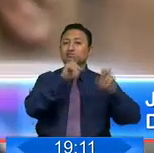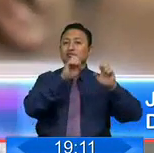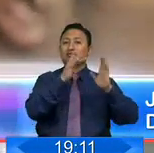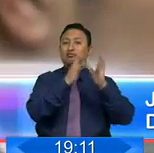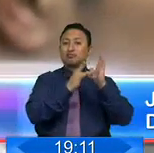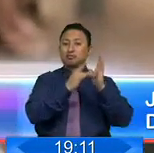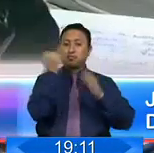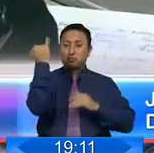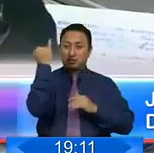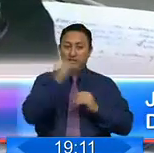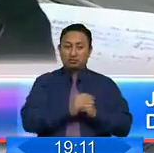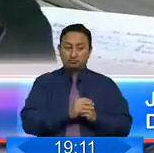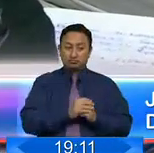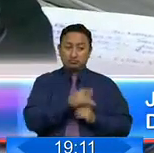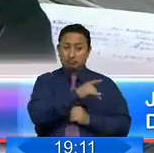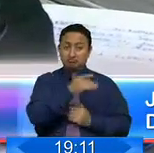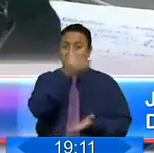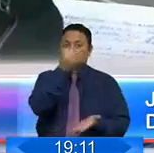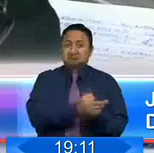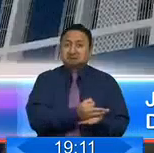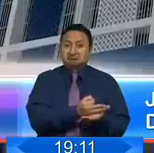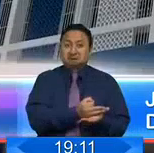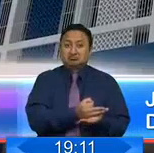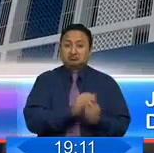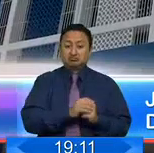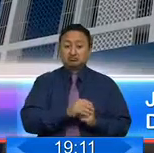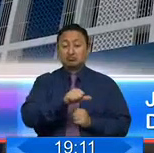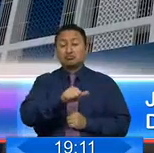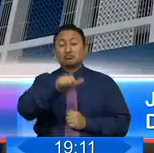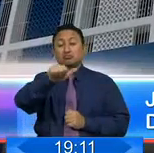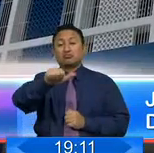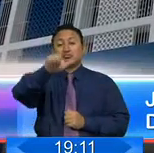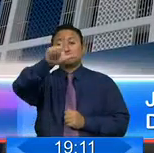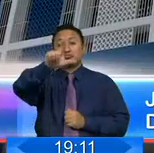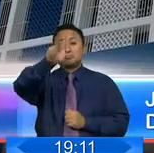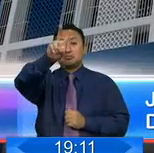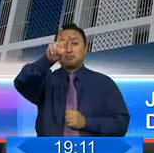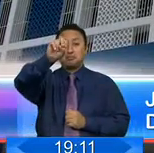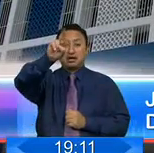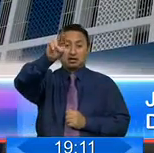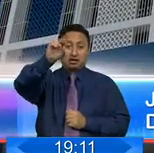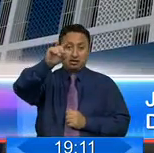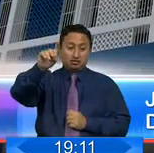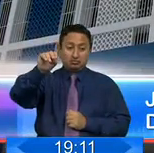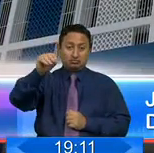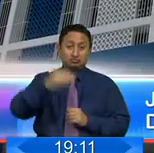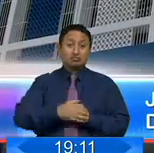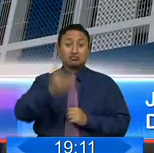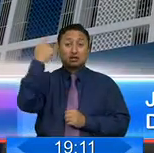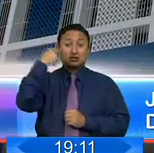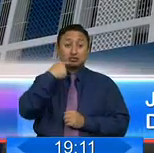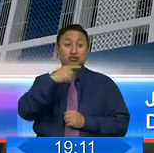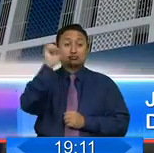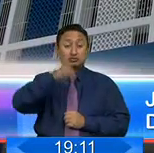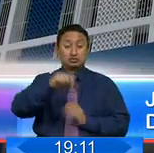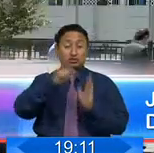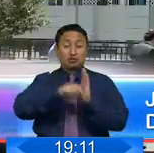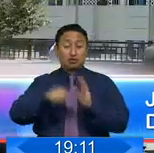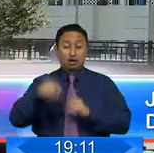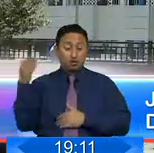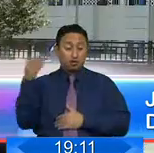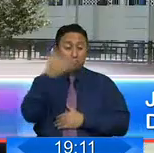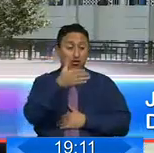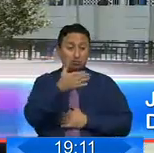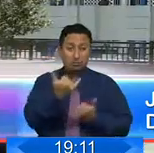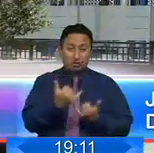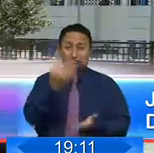Verde, pero no se presentó. Tampoco lo hizo Vinicio Alvarado, a pesar de que en días pasados su abogado informó que está dispuesto